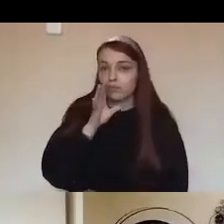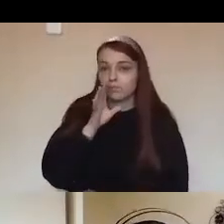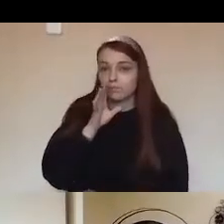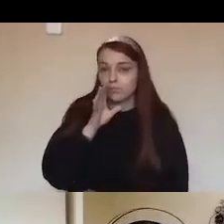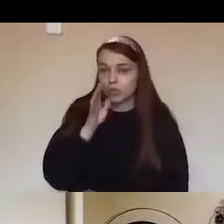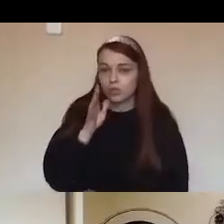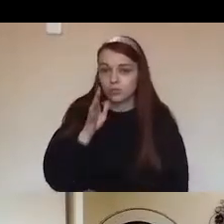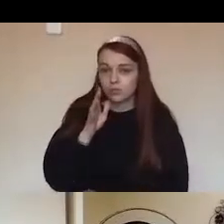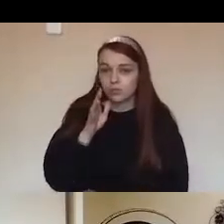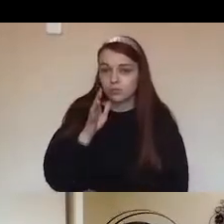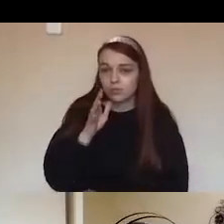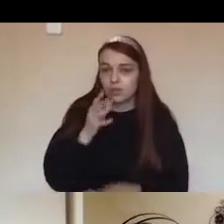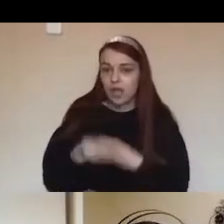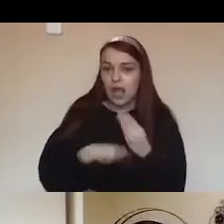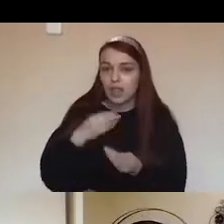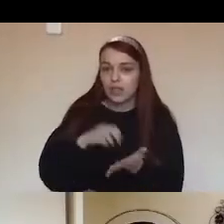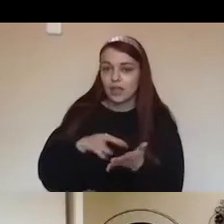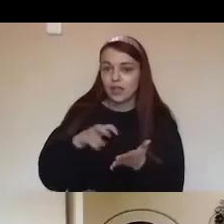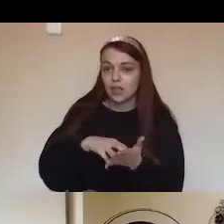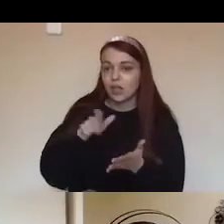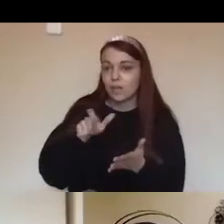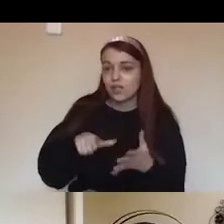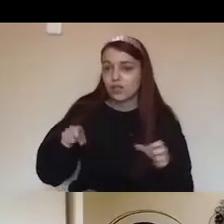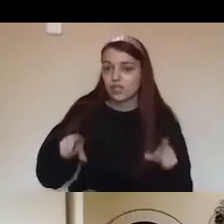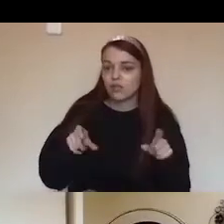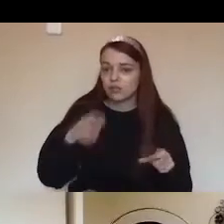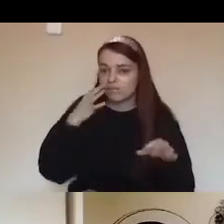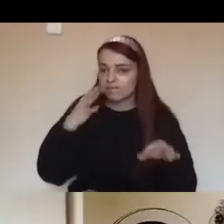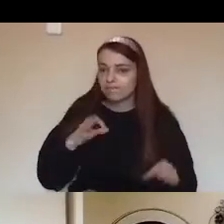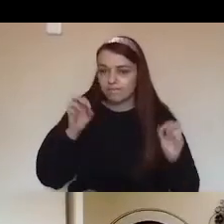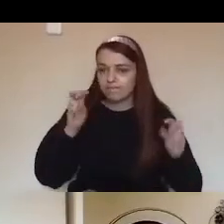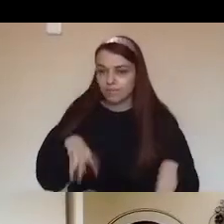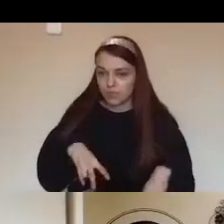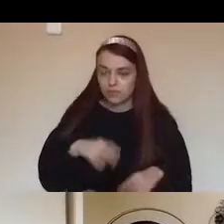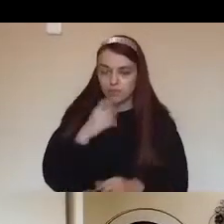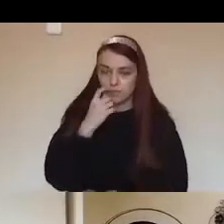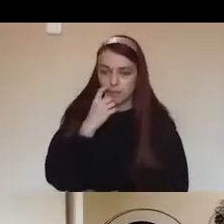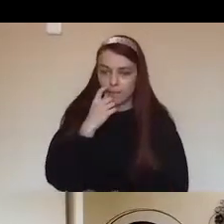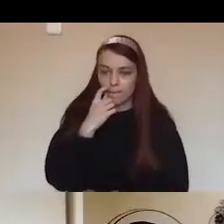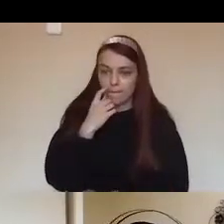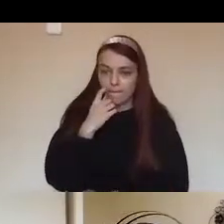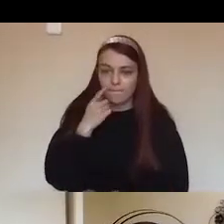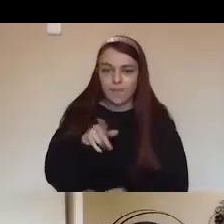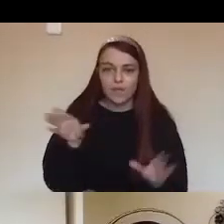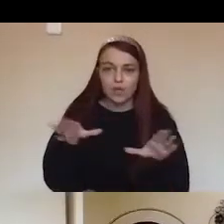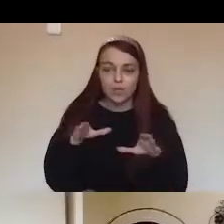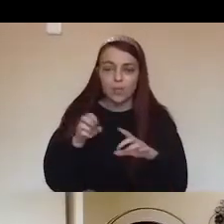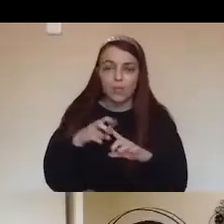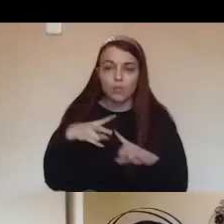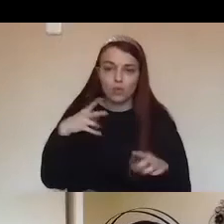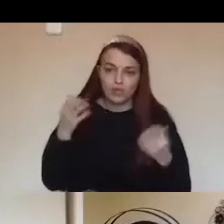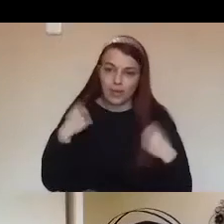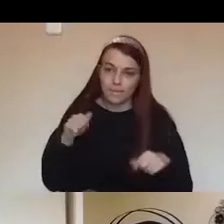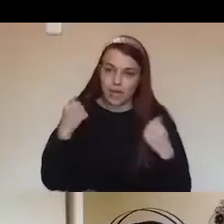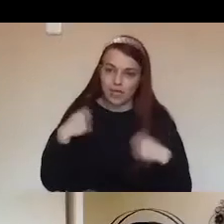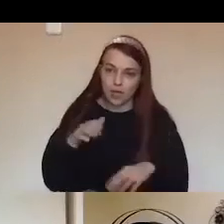seguro hacer esta experiencia y poder tenerla a disposición. Y bueno, también incluso desde un punto de vista más práctico